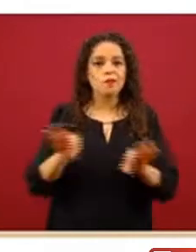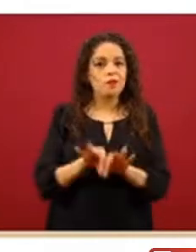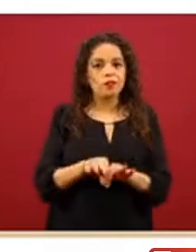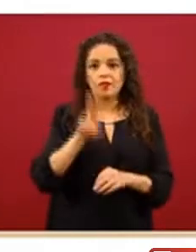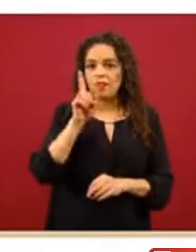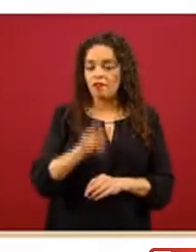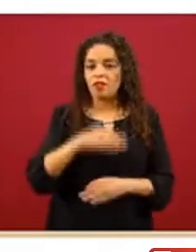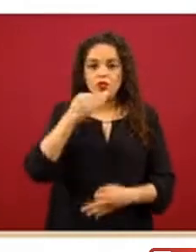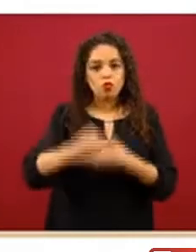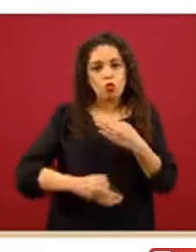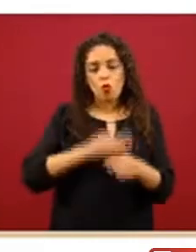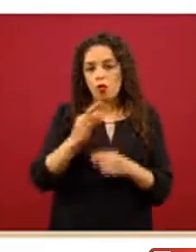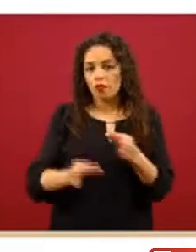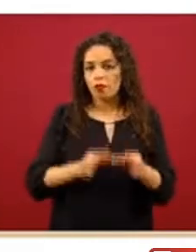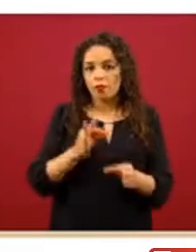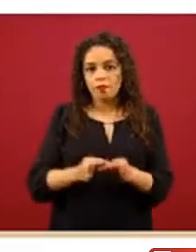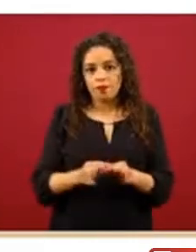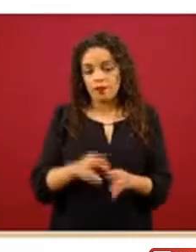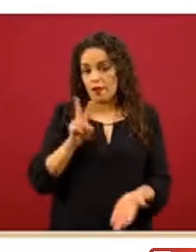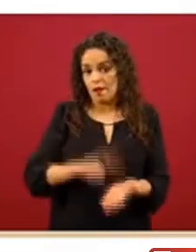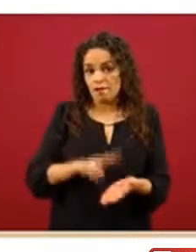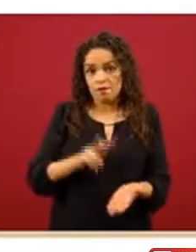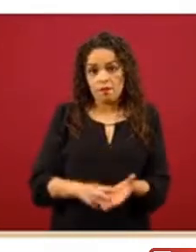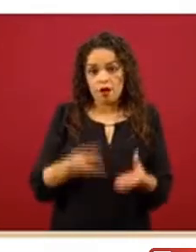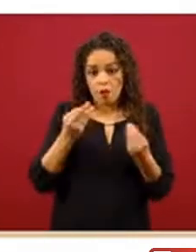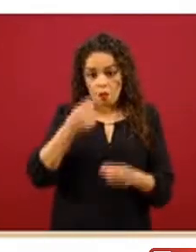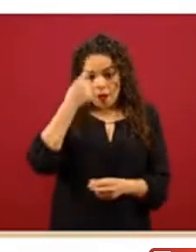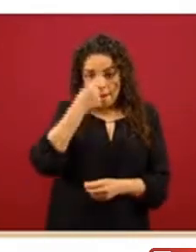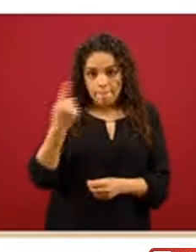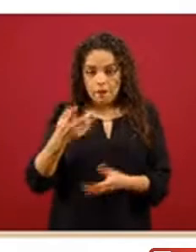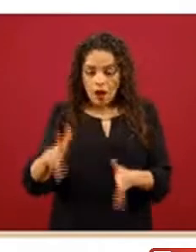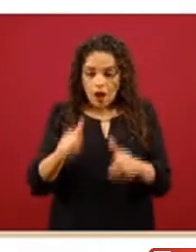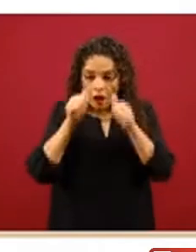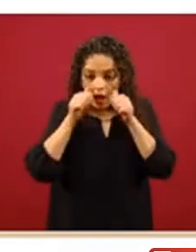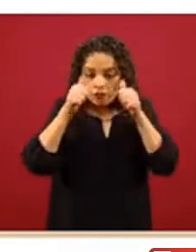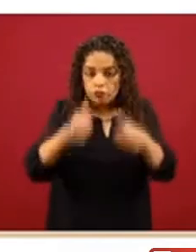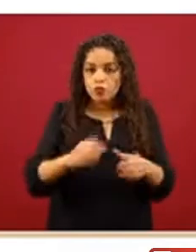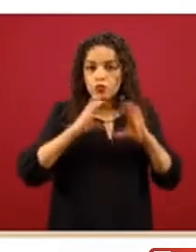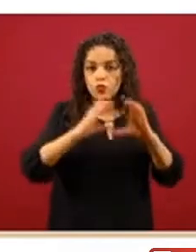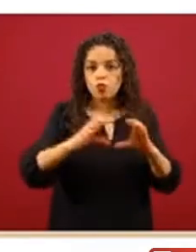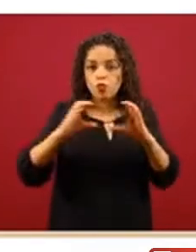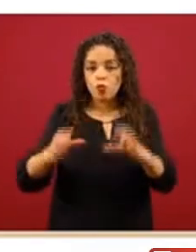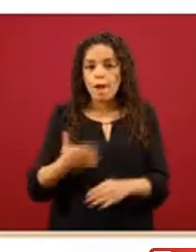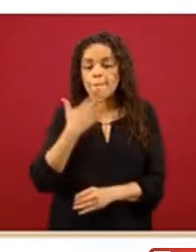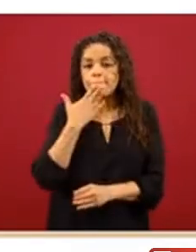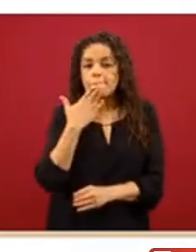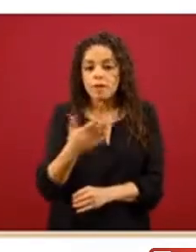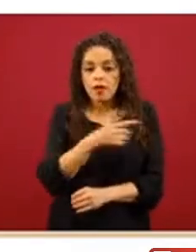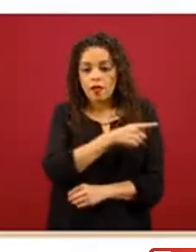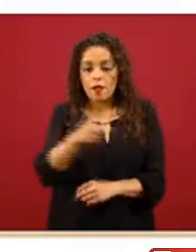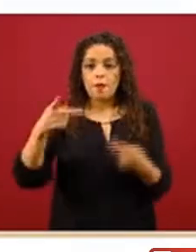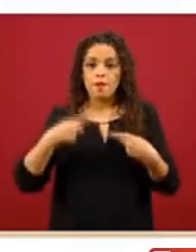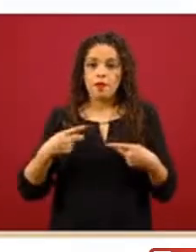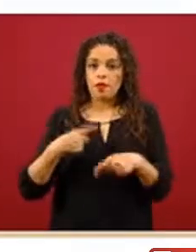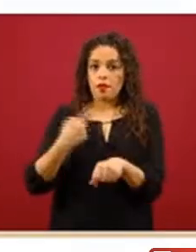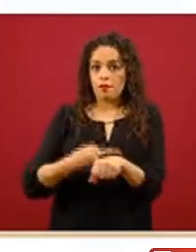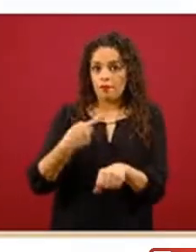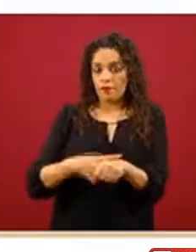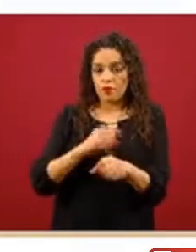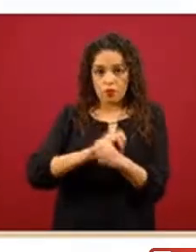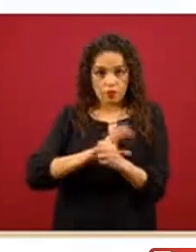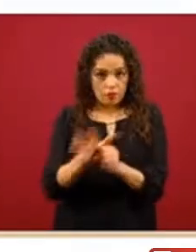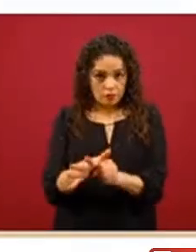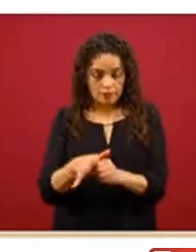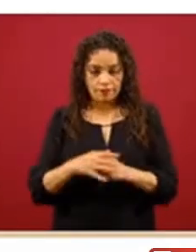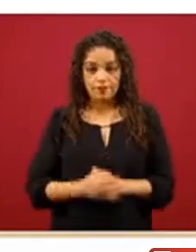Todos son muy valiosos para la atención y el cuidado adecuado de los pacientes y, por lo tanto, la selección